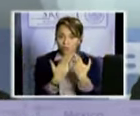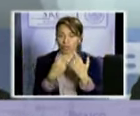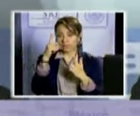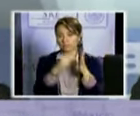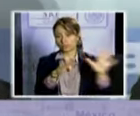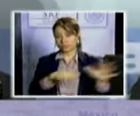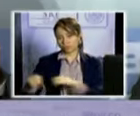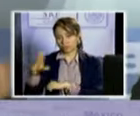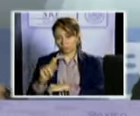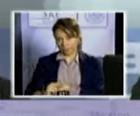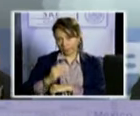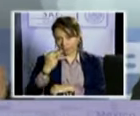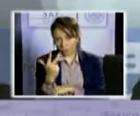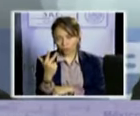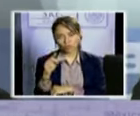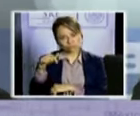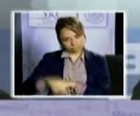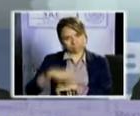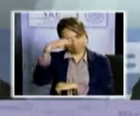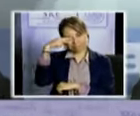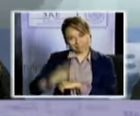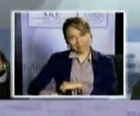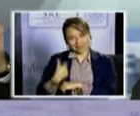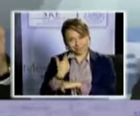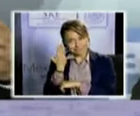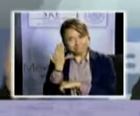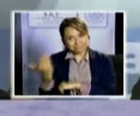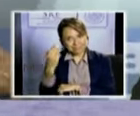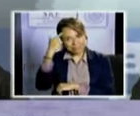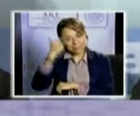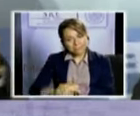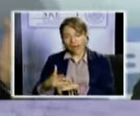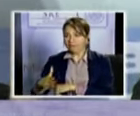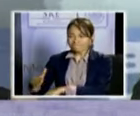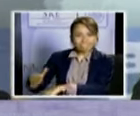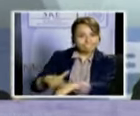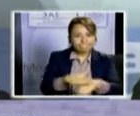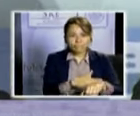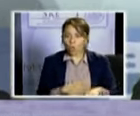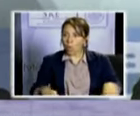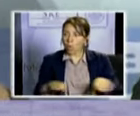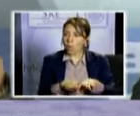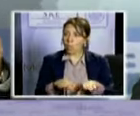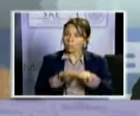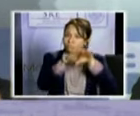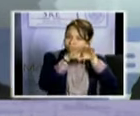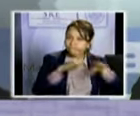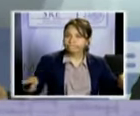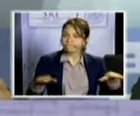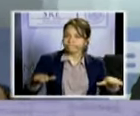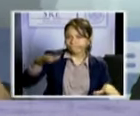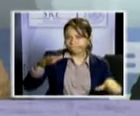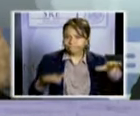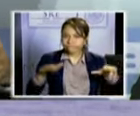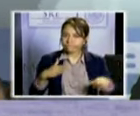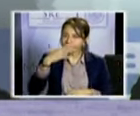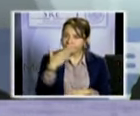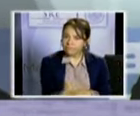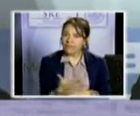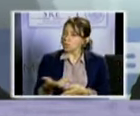de México, para buscar ese primer equilibrio, para buscar que principios como el de la corresponsabilidad